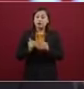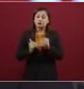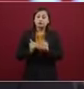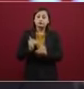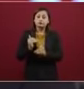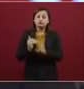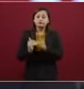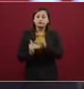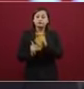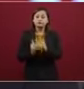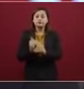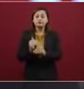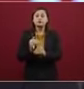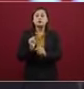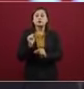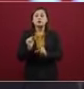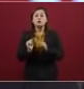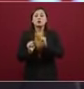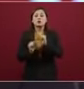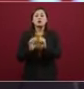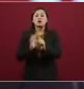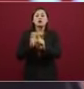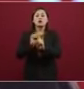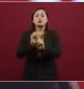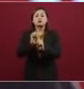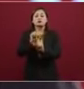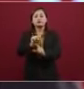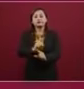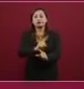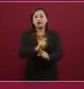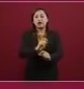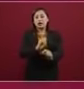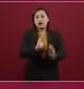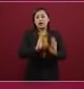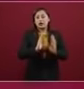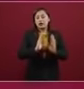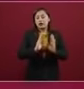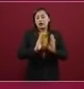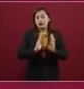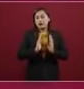incrementando las percepciones del ejército, de los